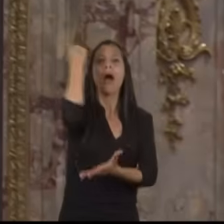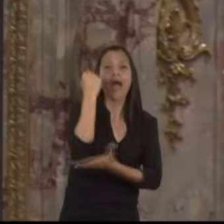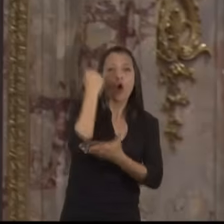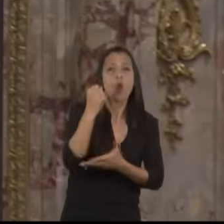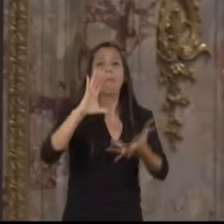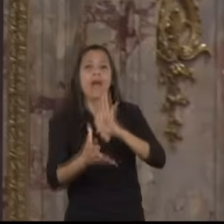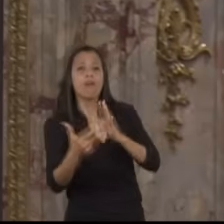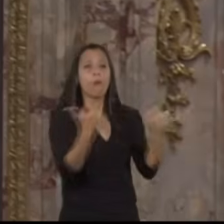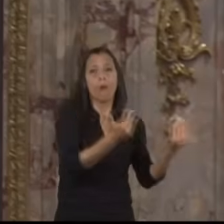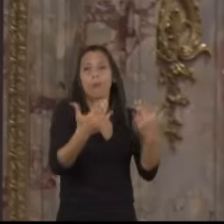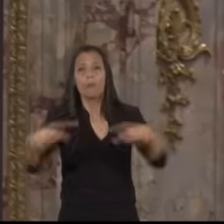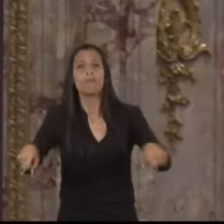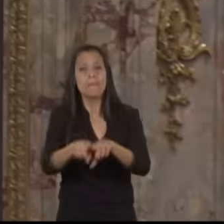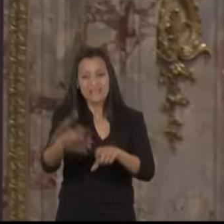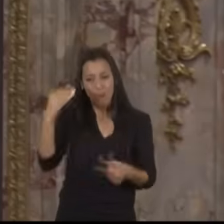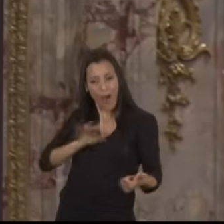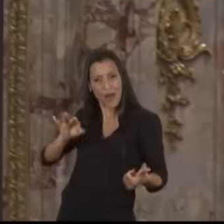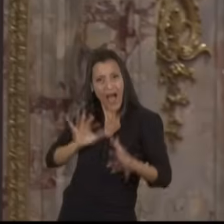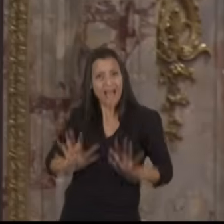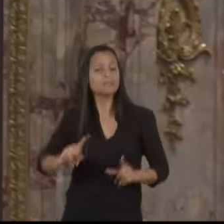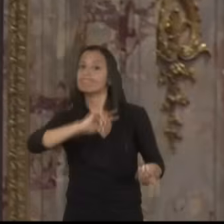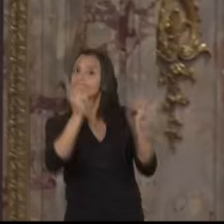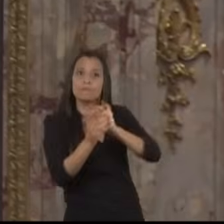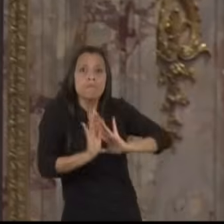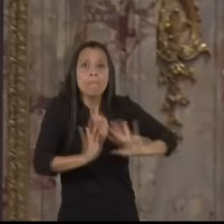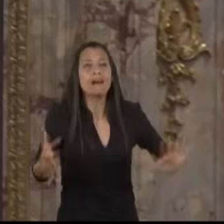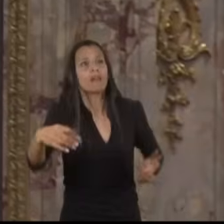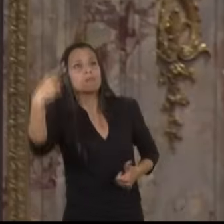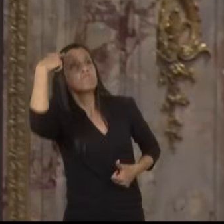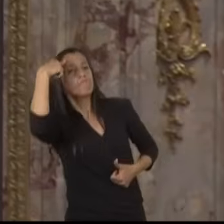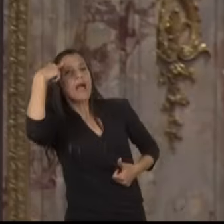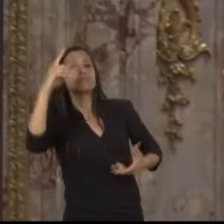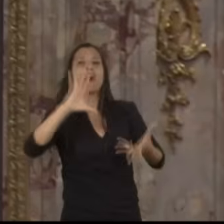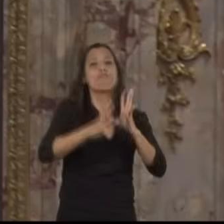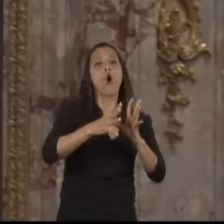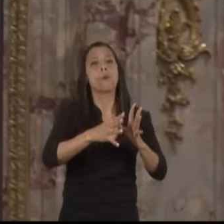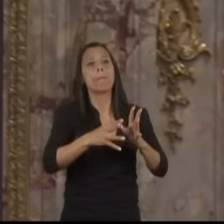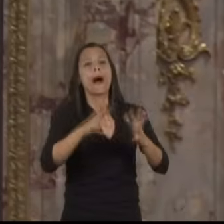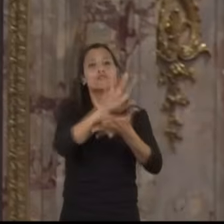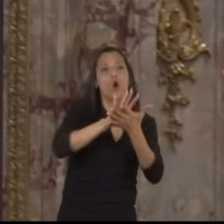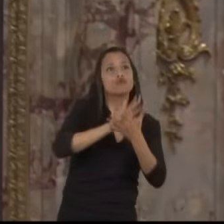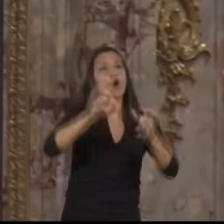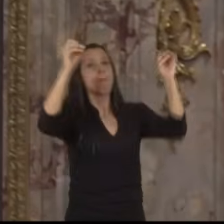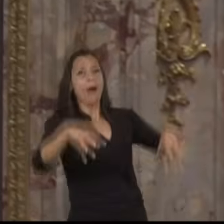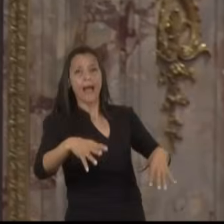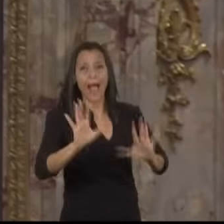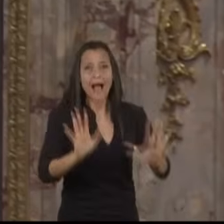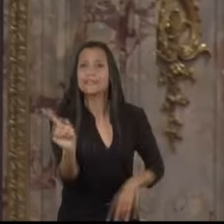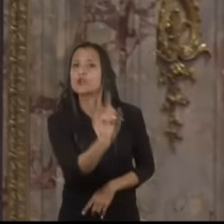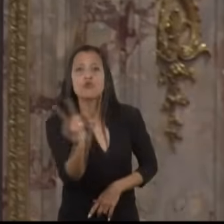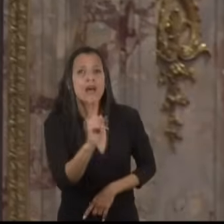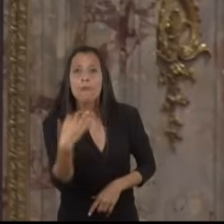constante de las últimas décadas. Debemos abandonar el pensamiento mágico. No es posible reinventar la